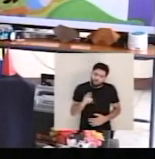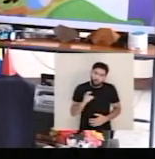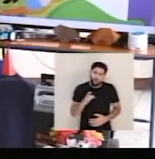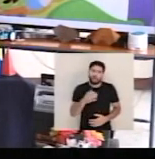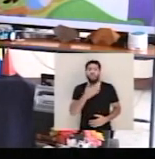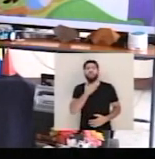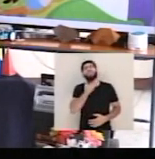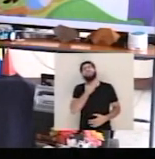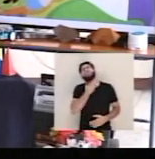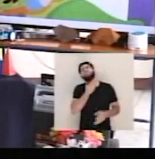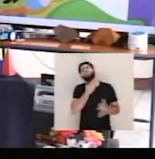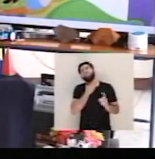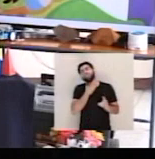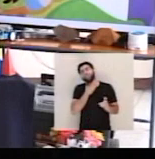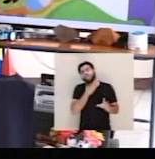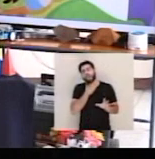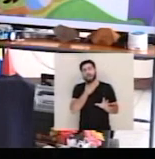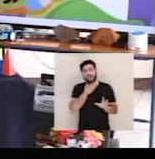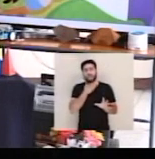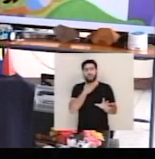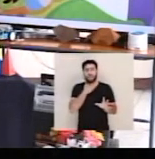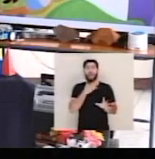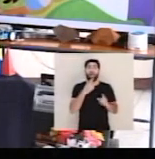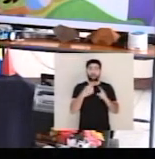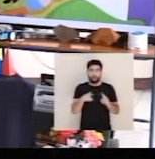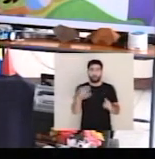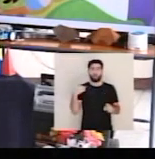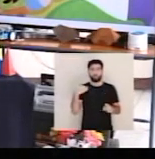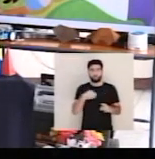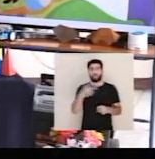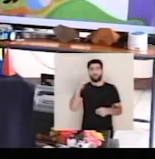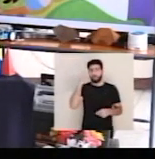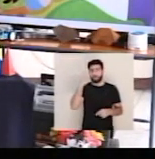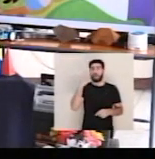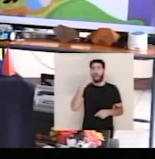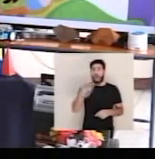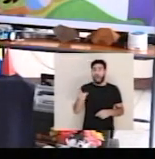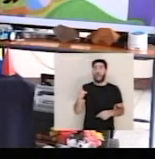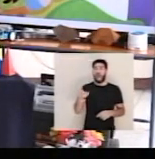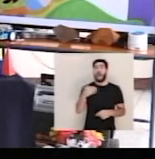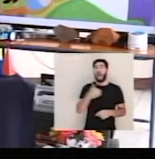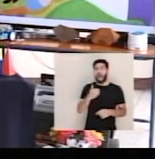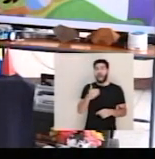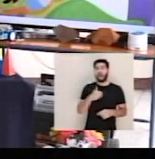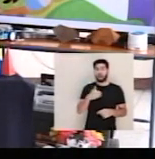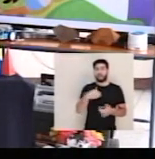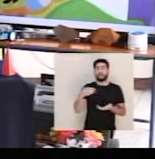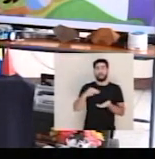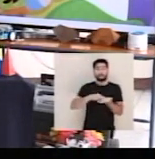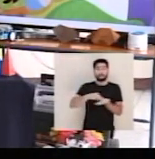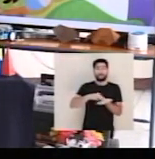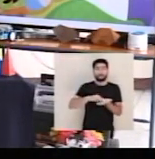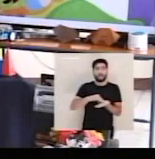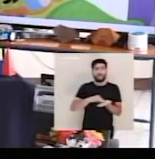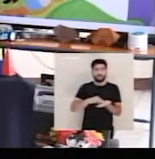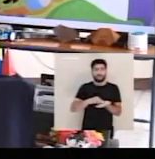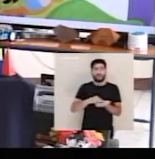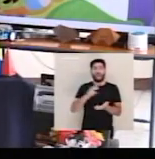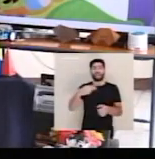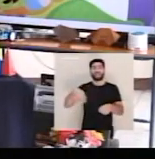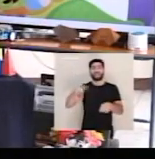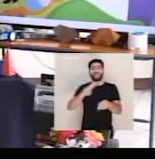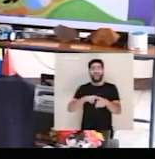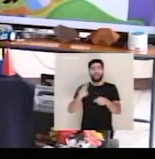nuestra garganta, sí. Pero recordemos que hay medicina natural. porque a veces nuestras mamis en